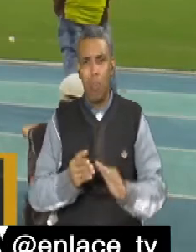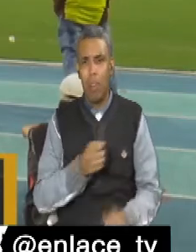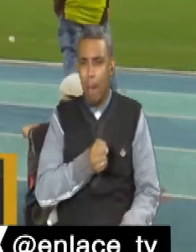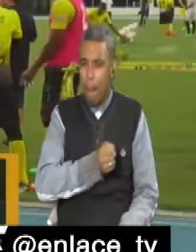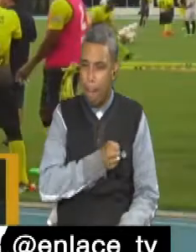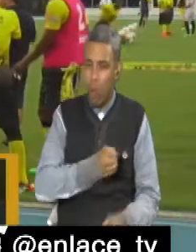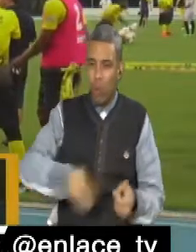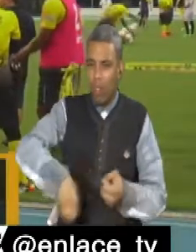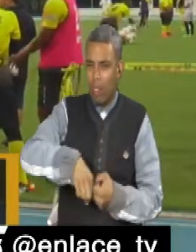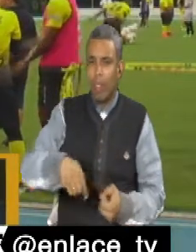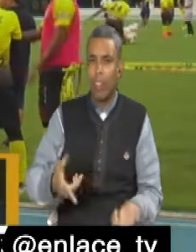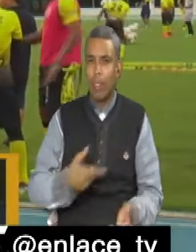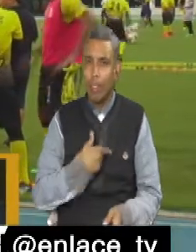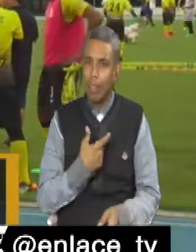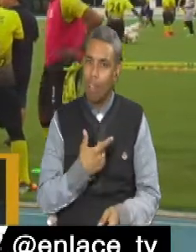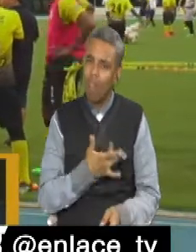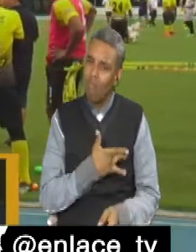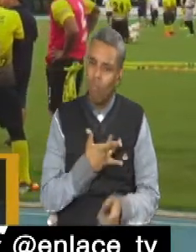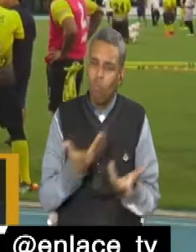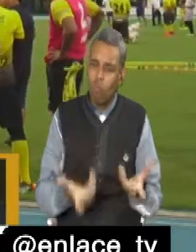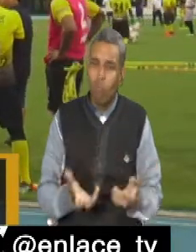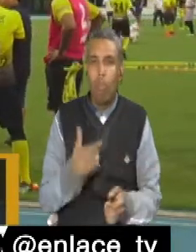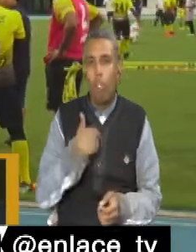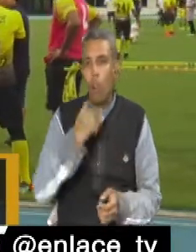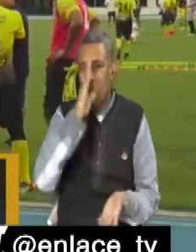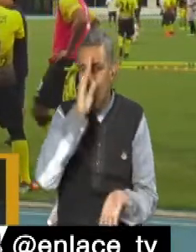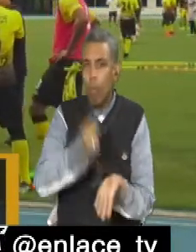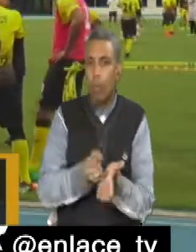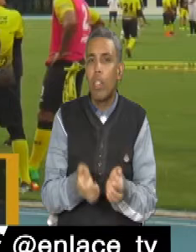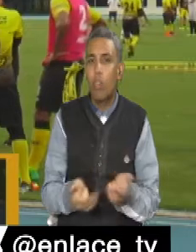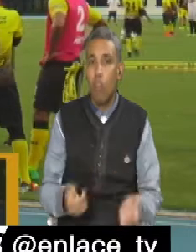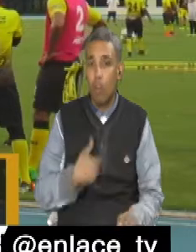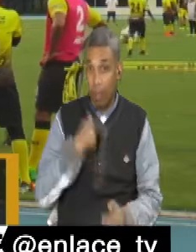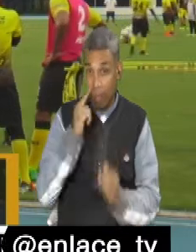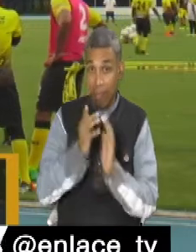excelente desempeño en la segunda temporada de 2017 en el fútbol